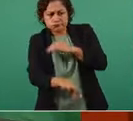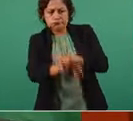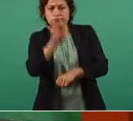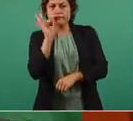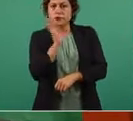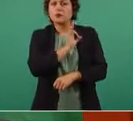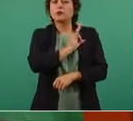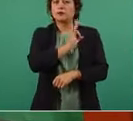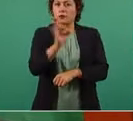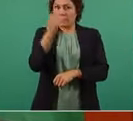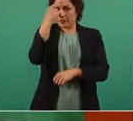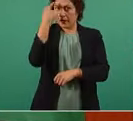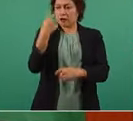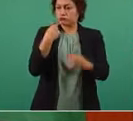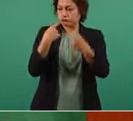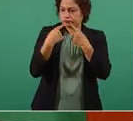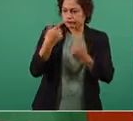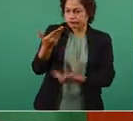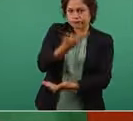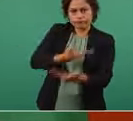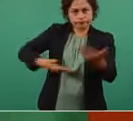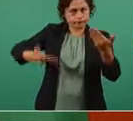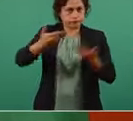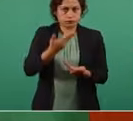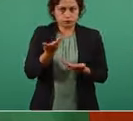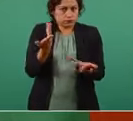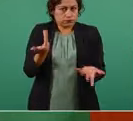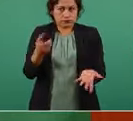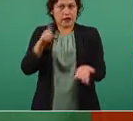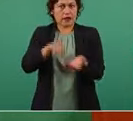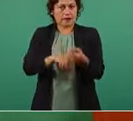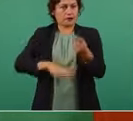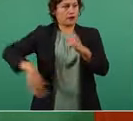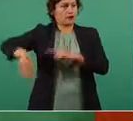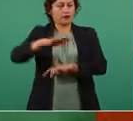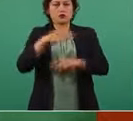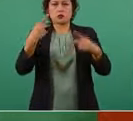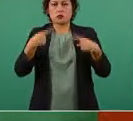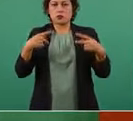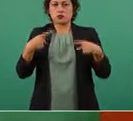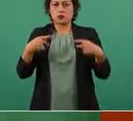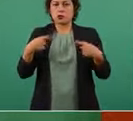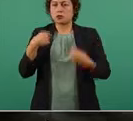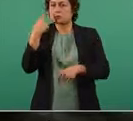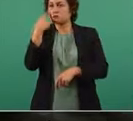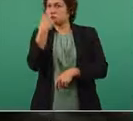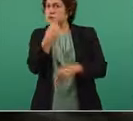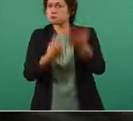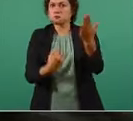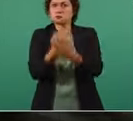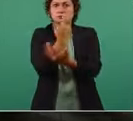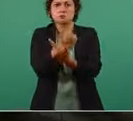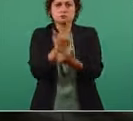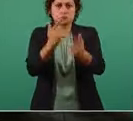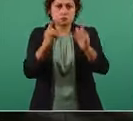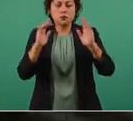debate en una sociedad democrática. ¿No parece?